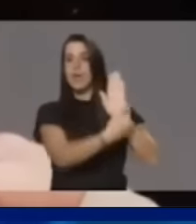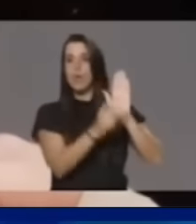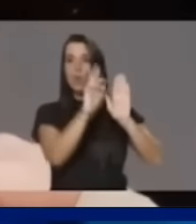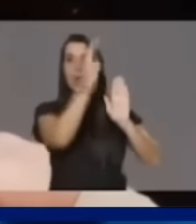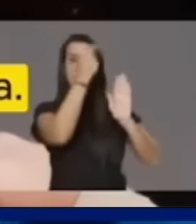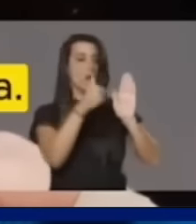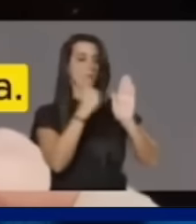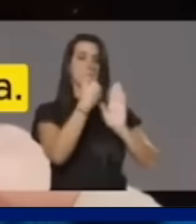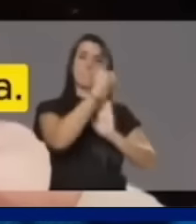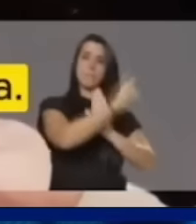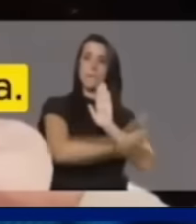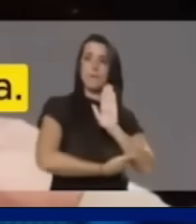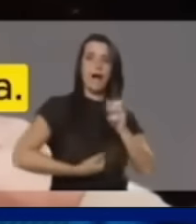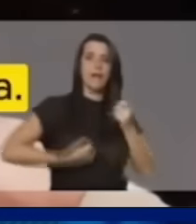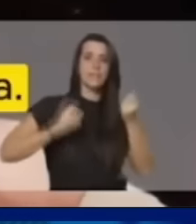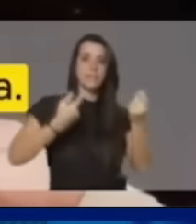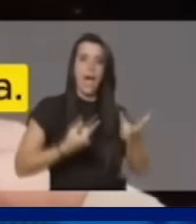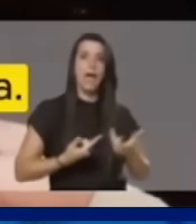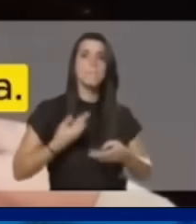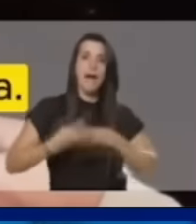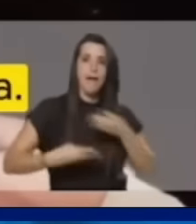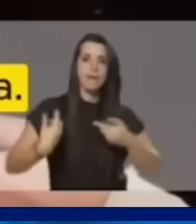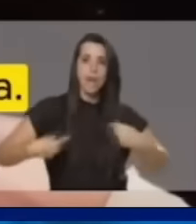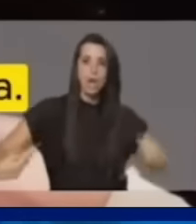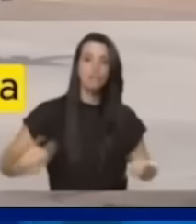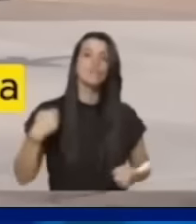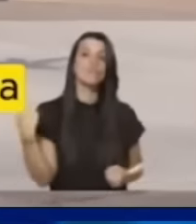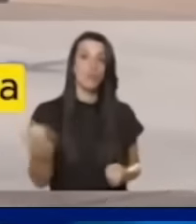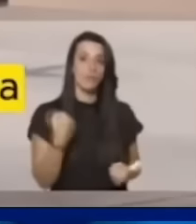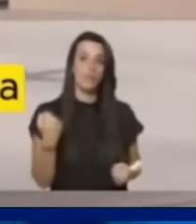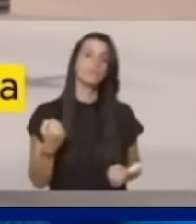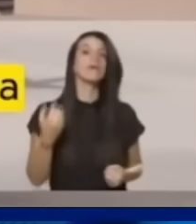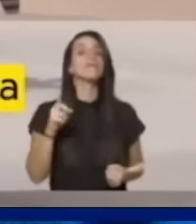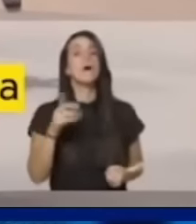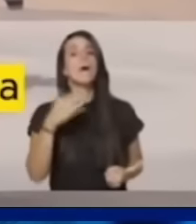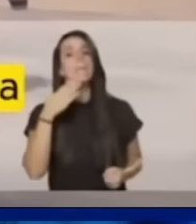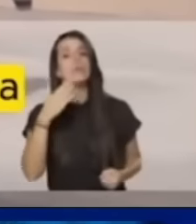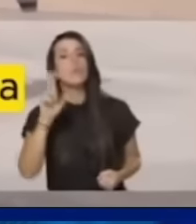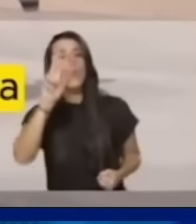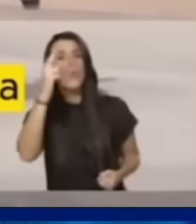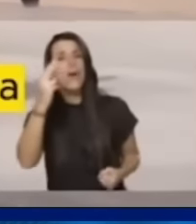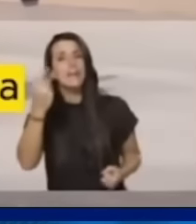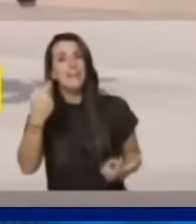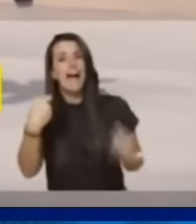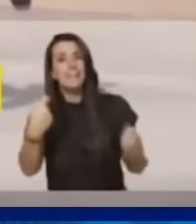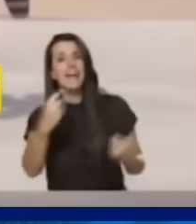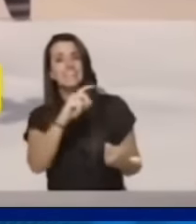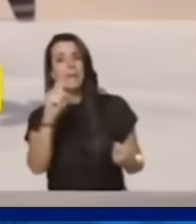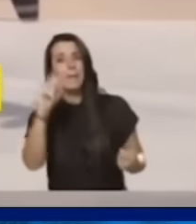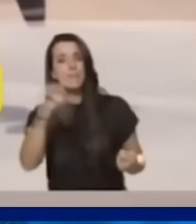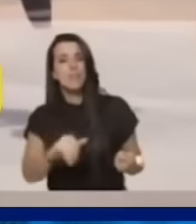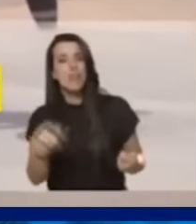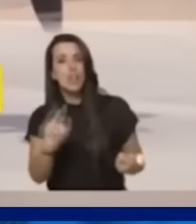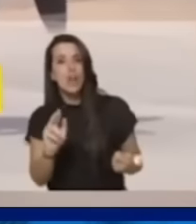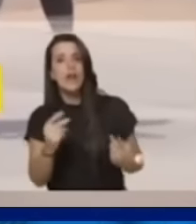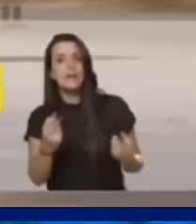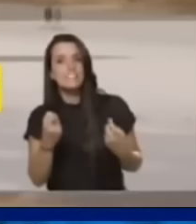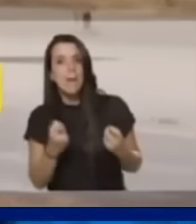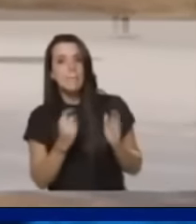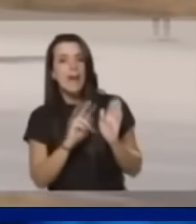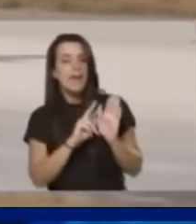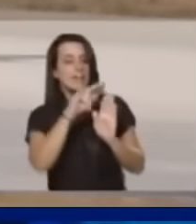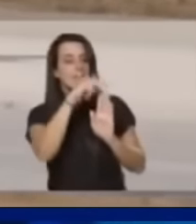la Fuerza Aérea como los instrumentos de las plataformas en la Armada. Ahora, ¿Uruguay necesita invertir 100 millones justamente para blindar